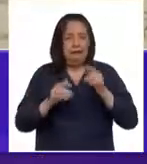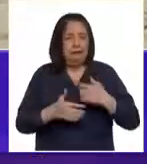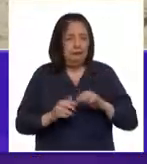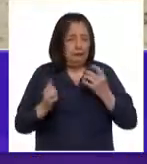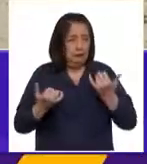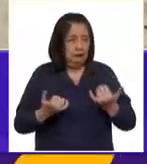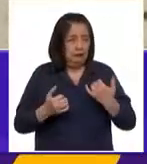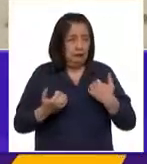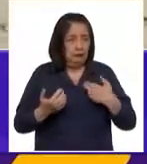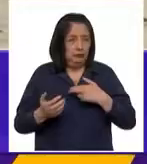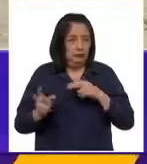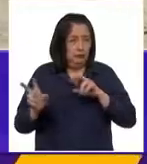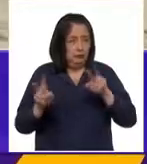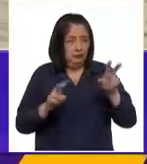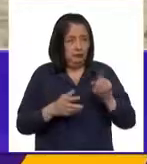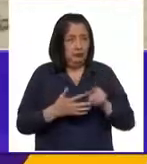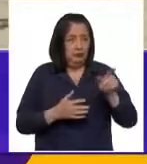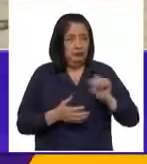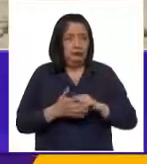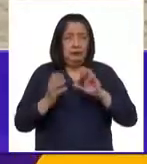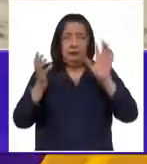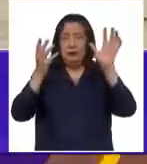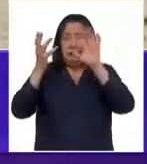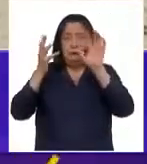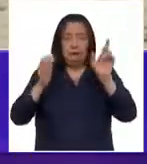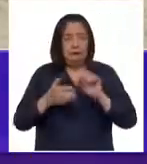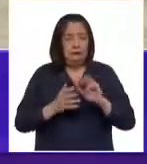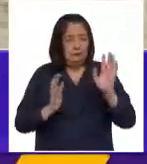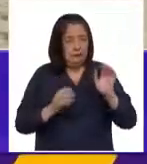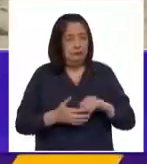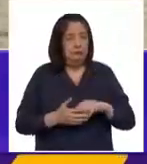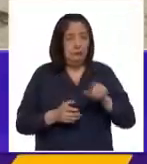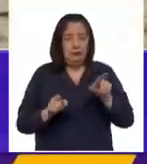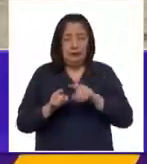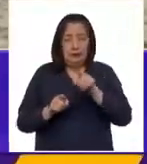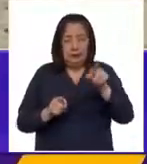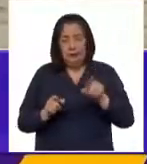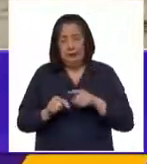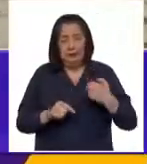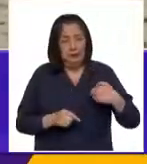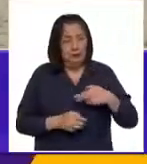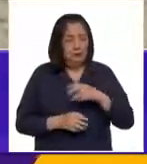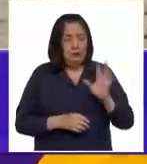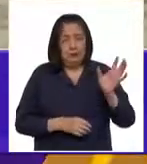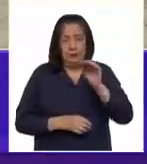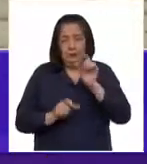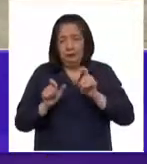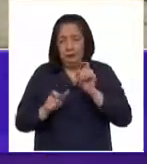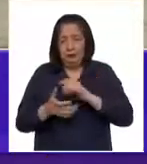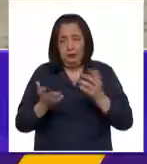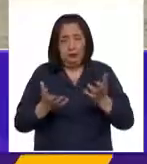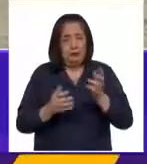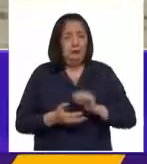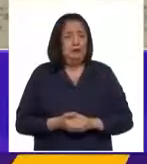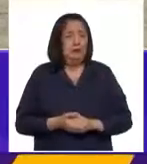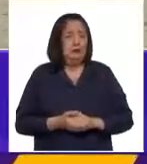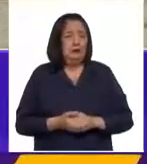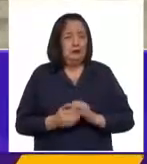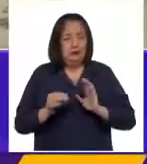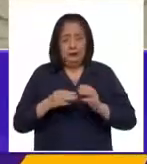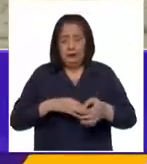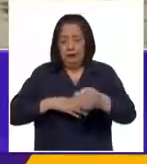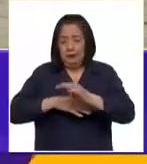mientras estamos conversando se han movido un poquito las nubes, quizás, Fátima, para ti también, para nosotros, para todas las personas que están aquí en la playa,